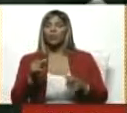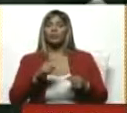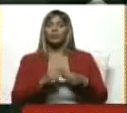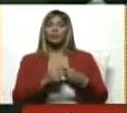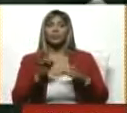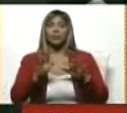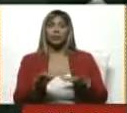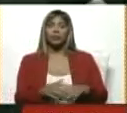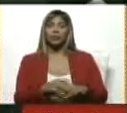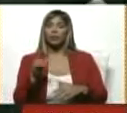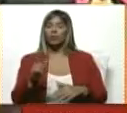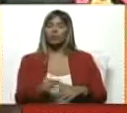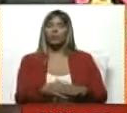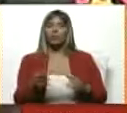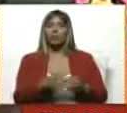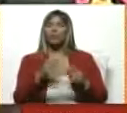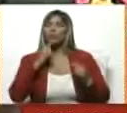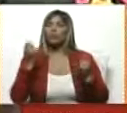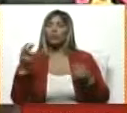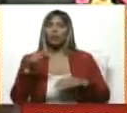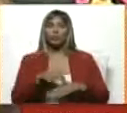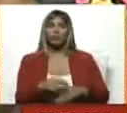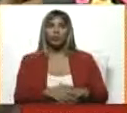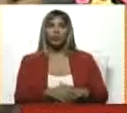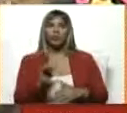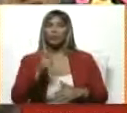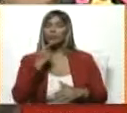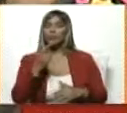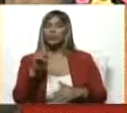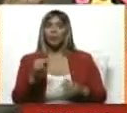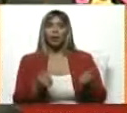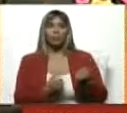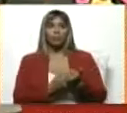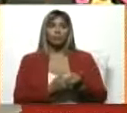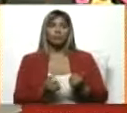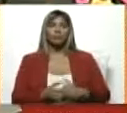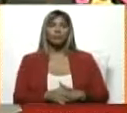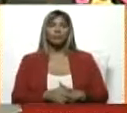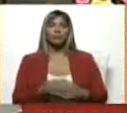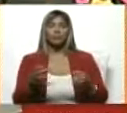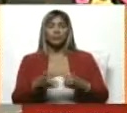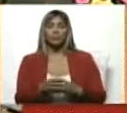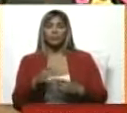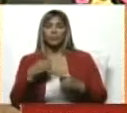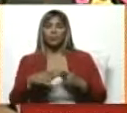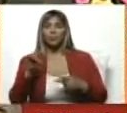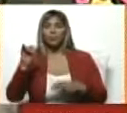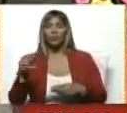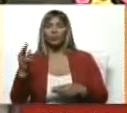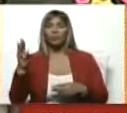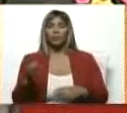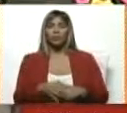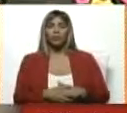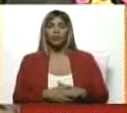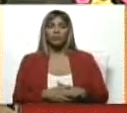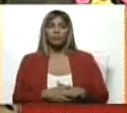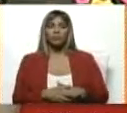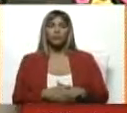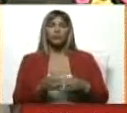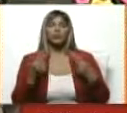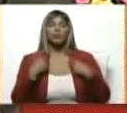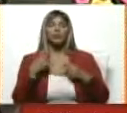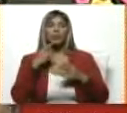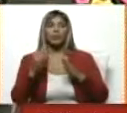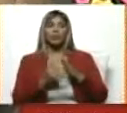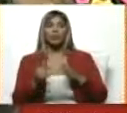del secretariado, además del equipo promotor nacional, y decirles que nos acompaña también el compañero Juan Pérez, quien está al frente del